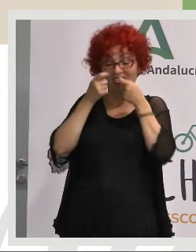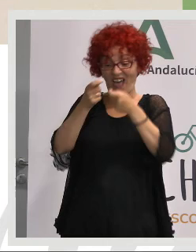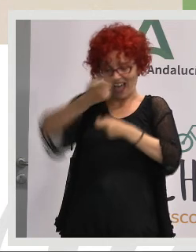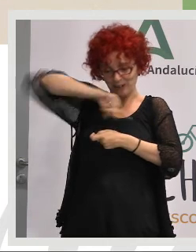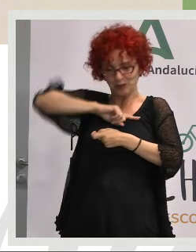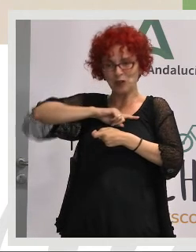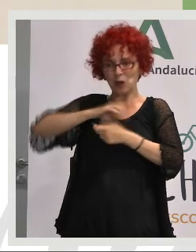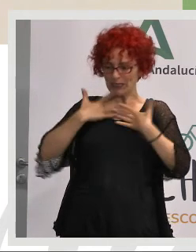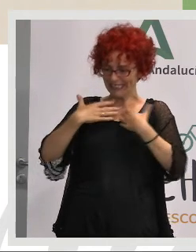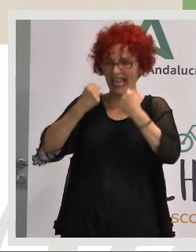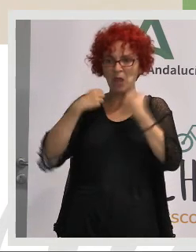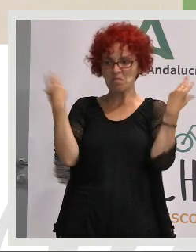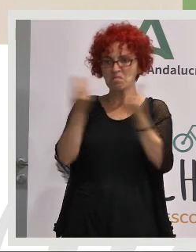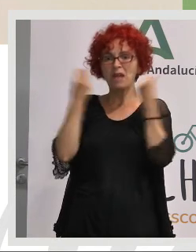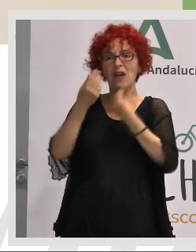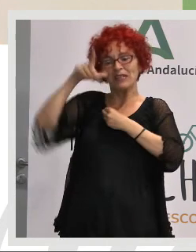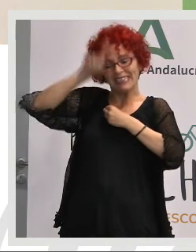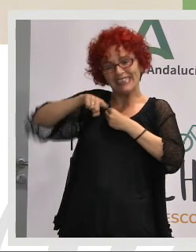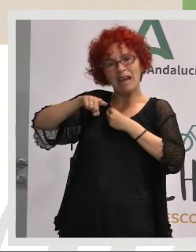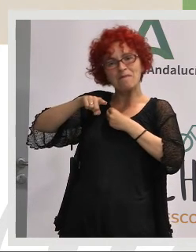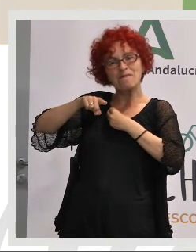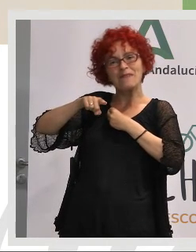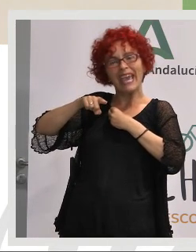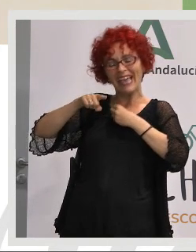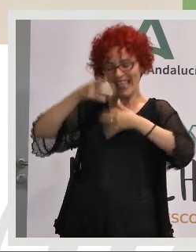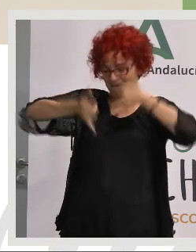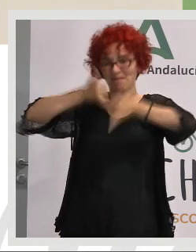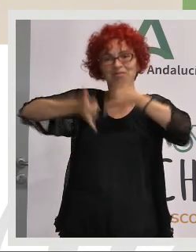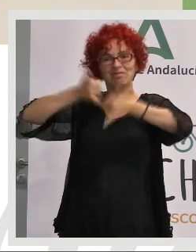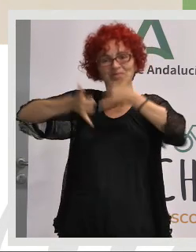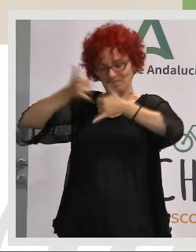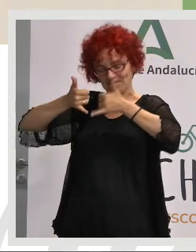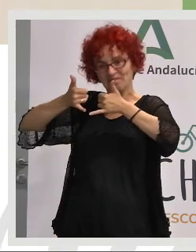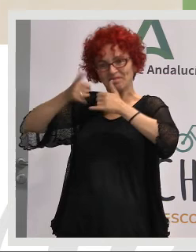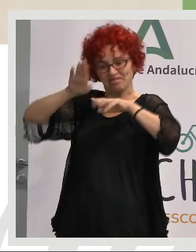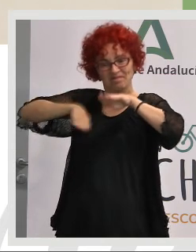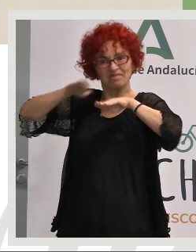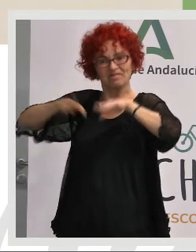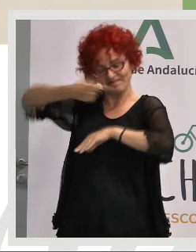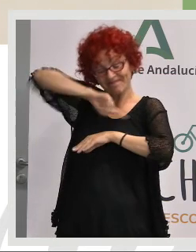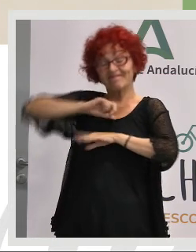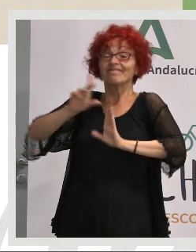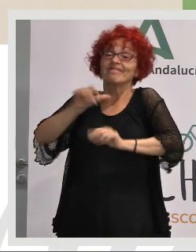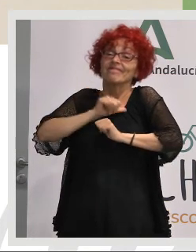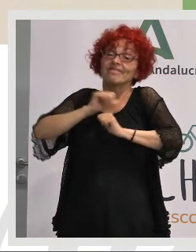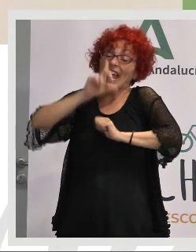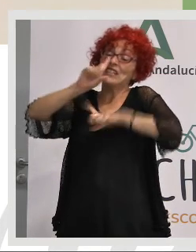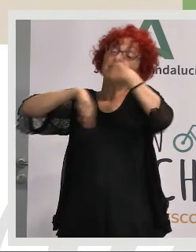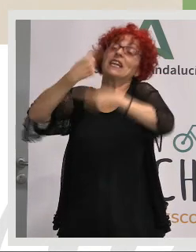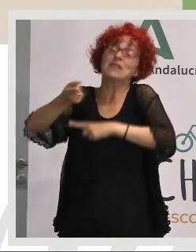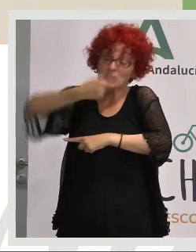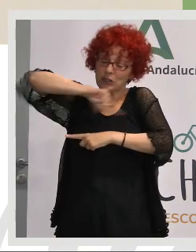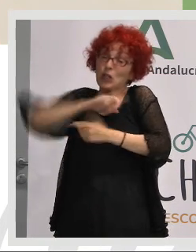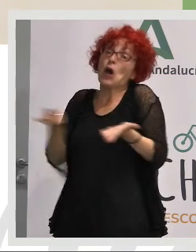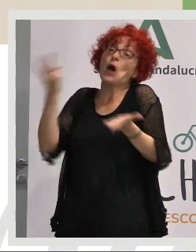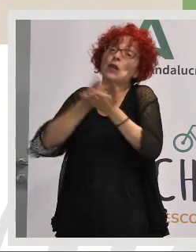ciudad, que es los barrios. No dudéis que vamos a seguir participando en él en las próximas ediciones y espero que el año que viene nos volvamos a ver todos en